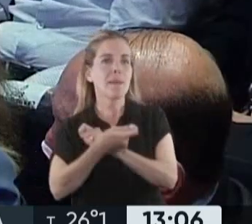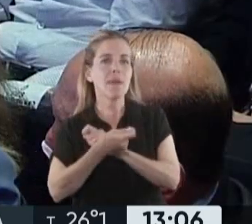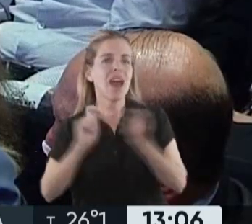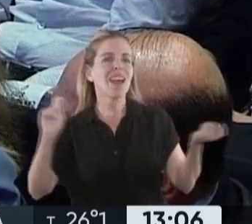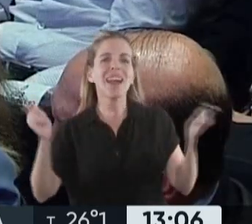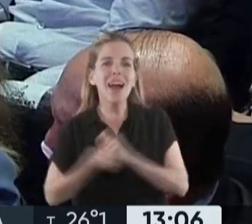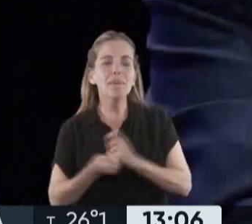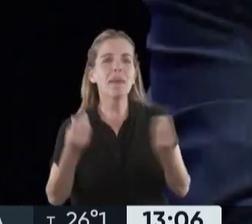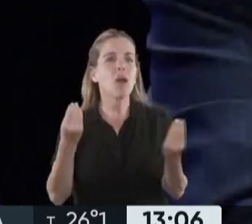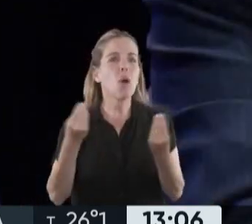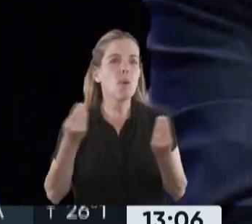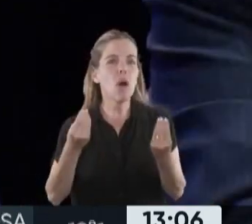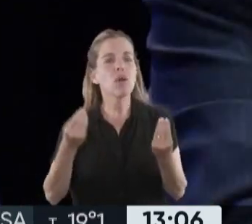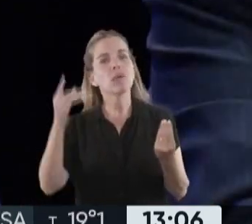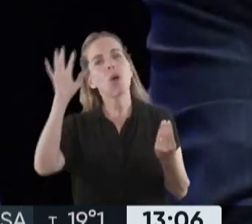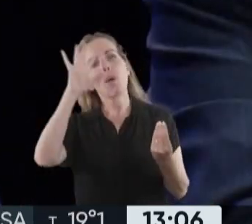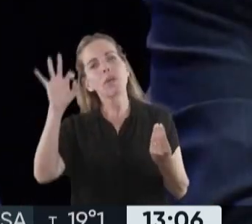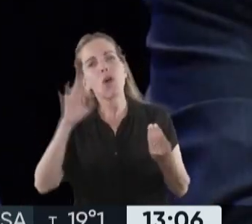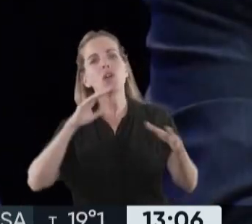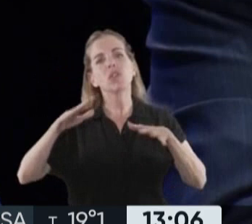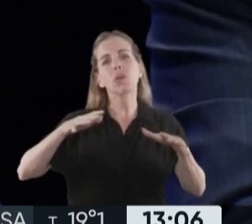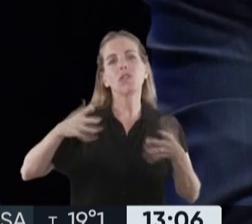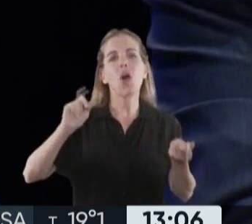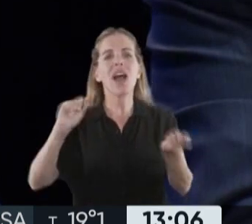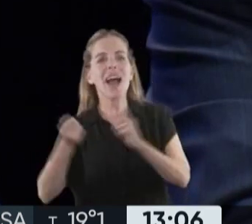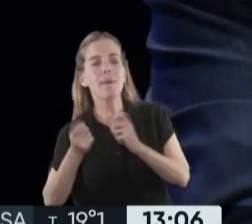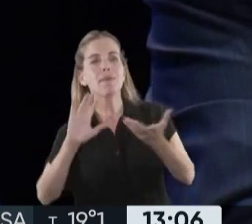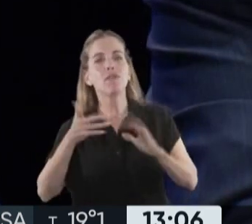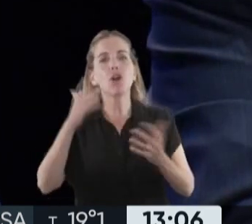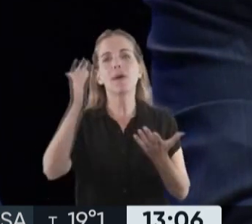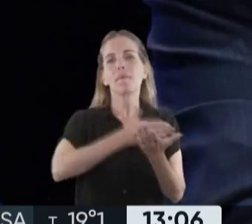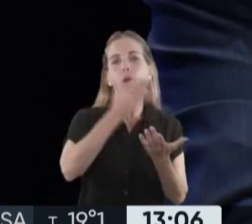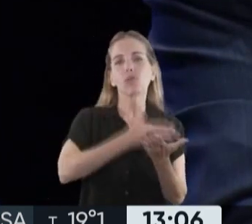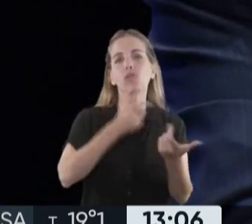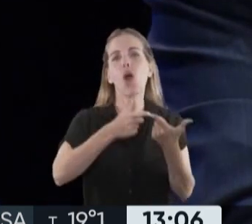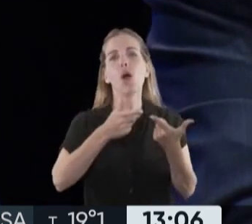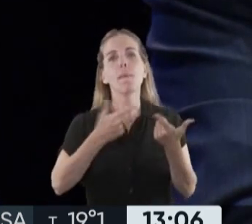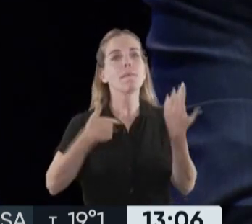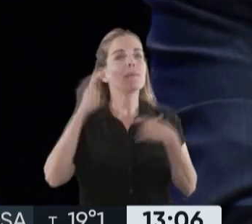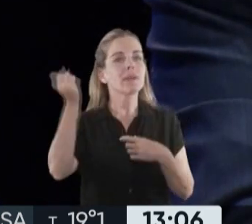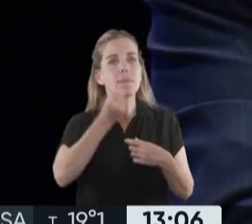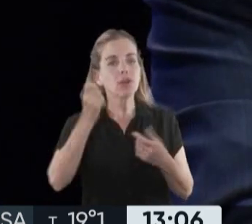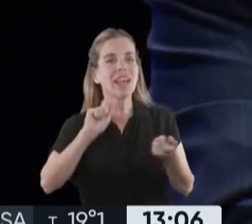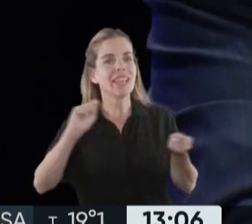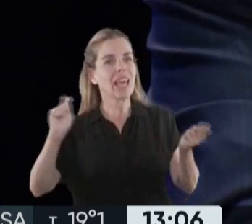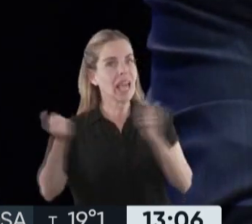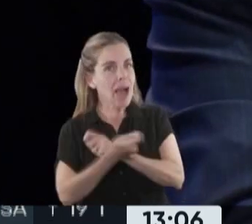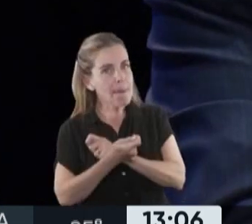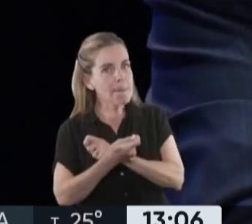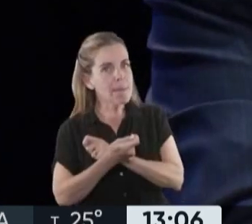en sus lógicas de producción, pero fundamentalmente que cambien en sus